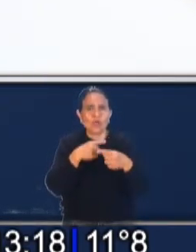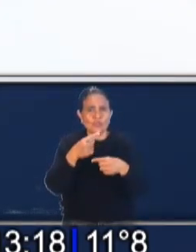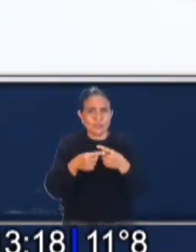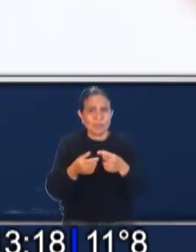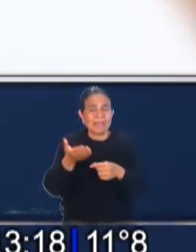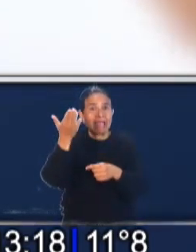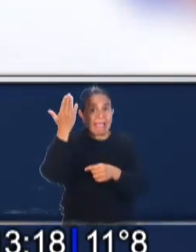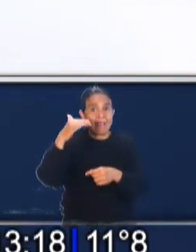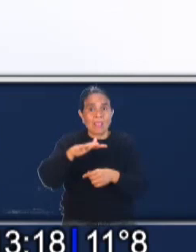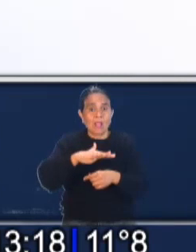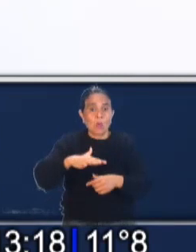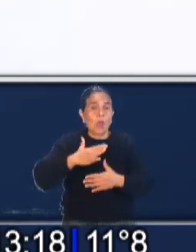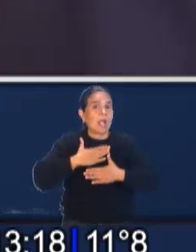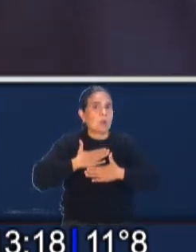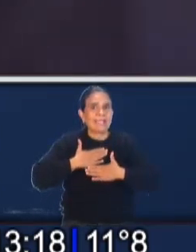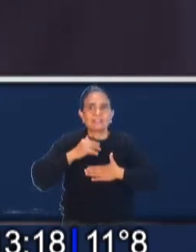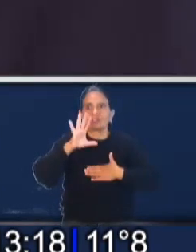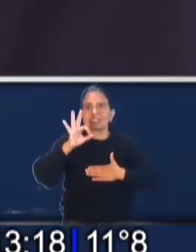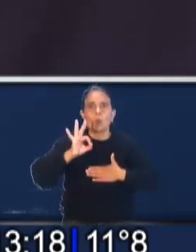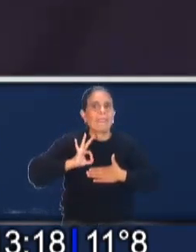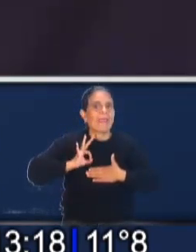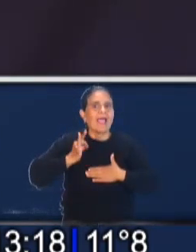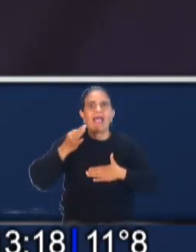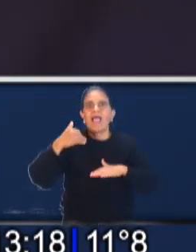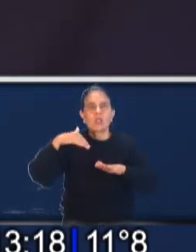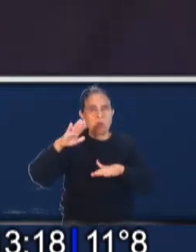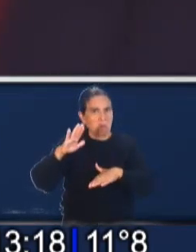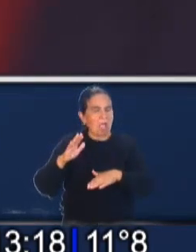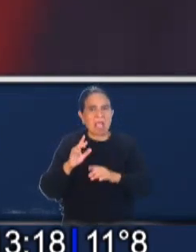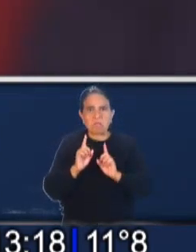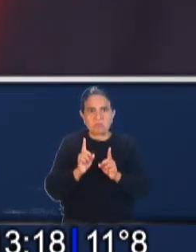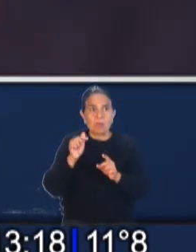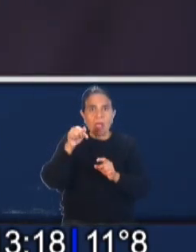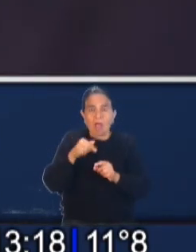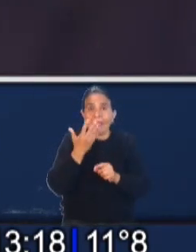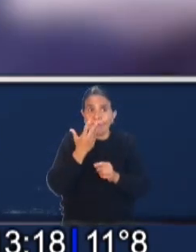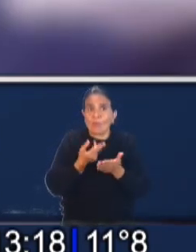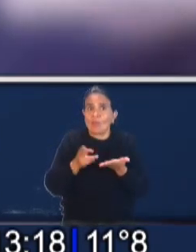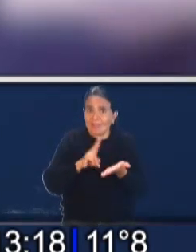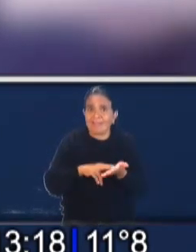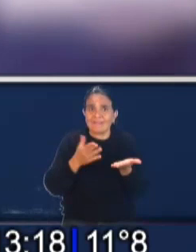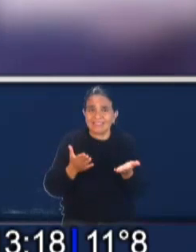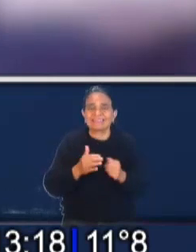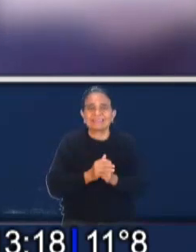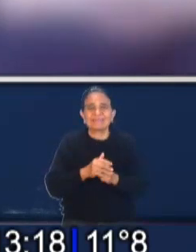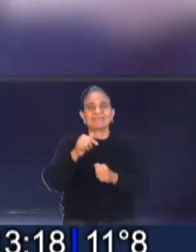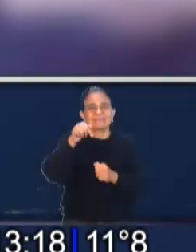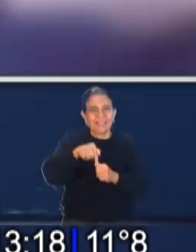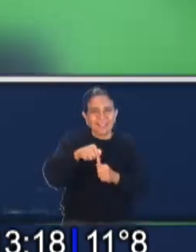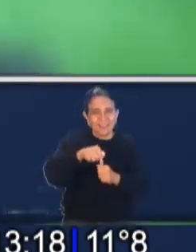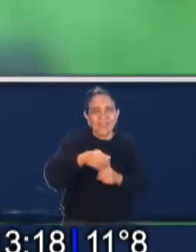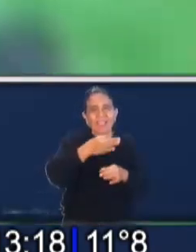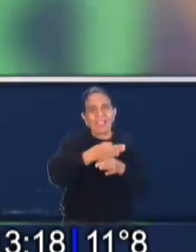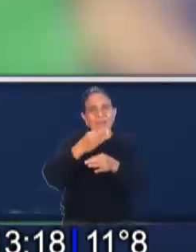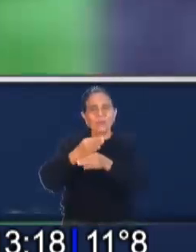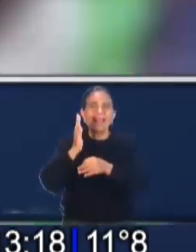de Conlara desde más de 50 años. Tenemos hoy participando cerca de 16